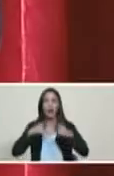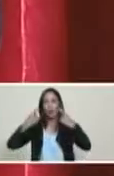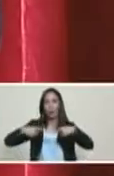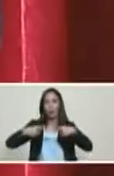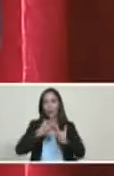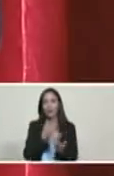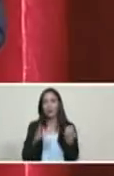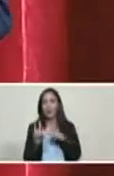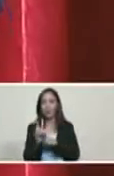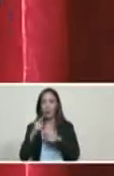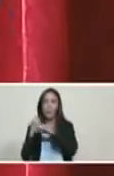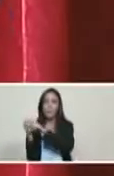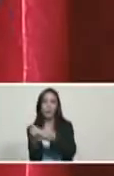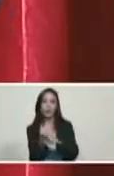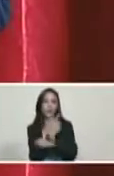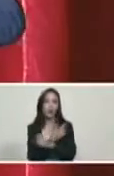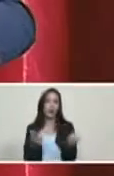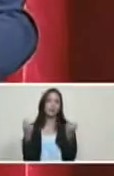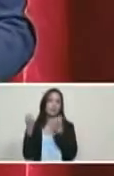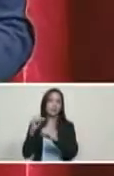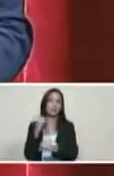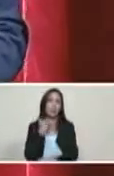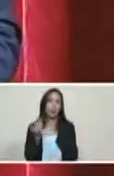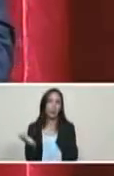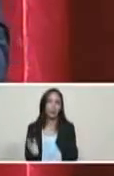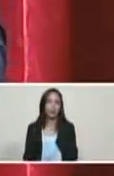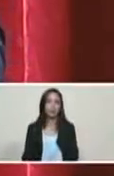en una partida de béisbol, pero es lo que sucedió.